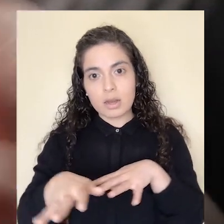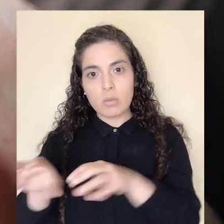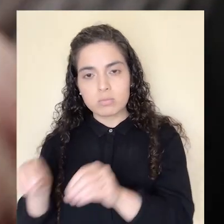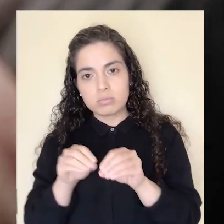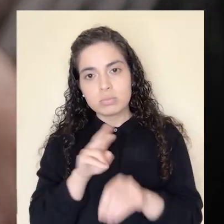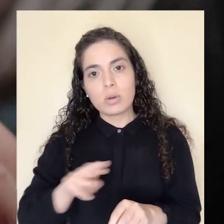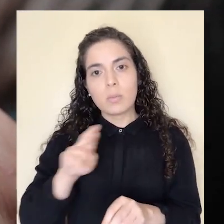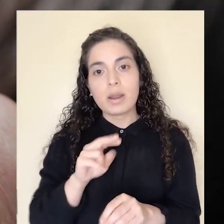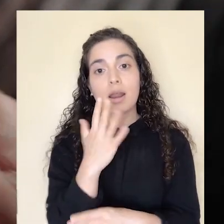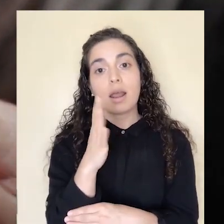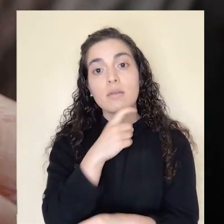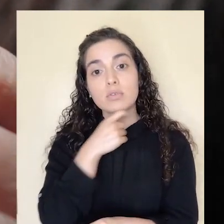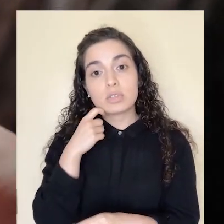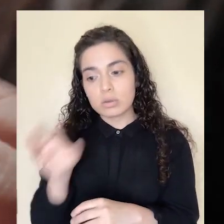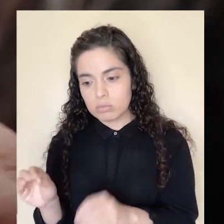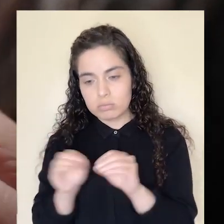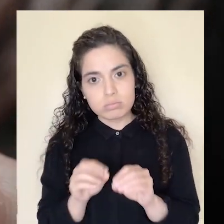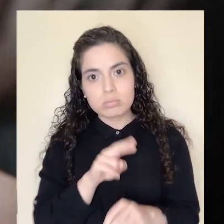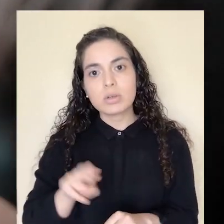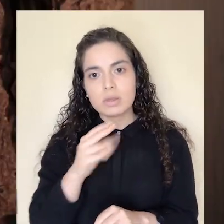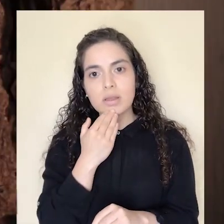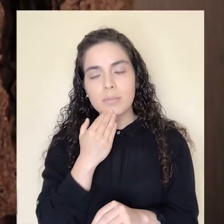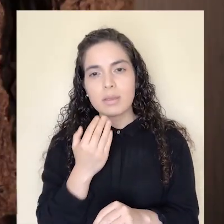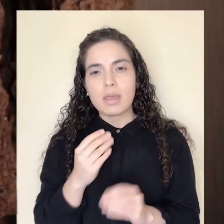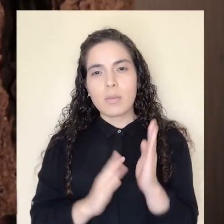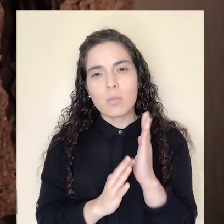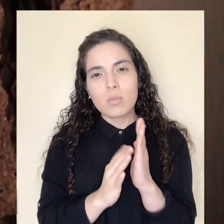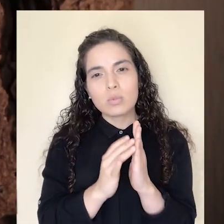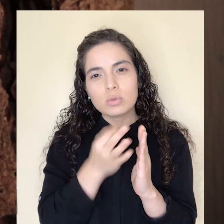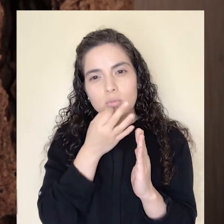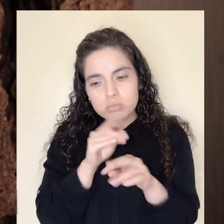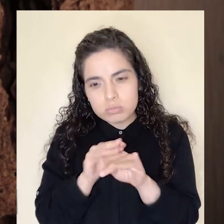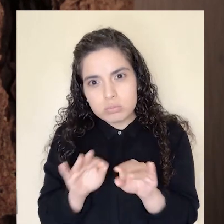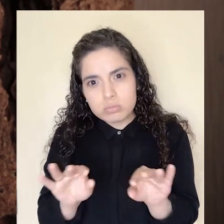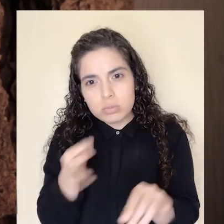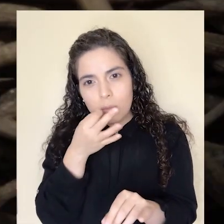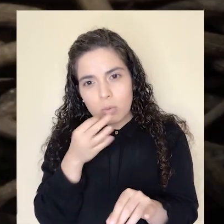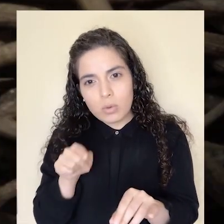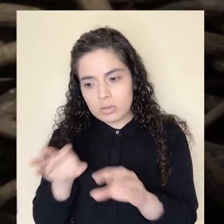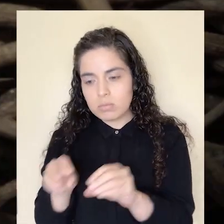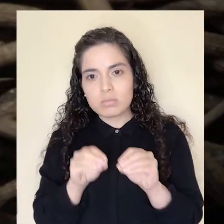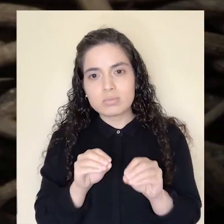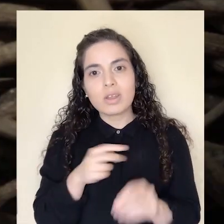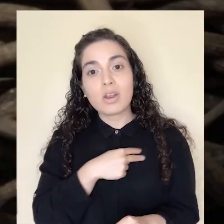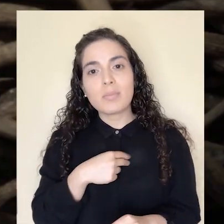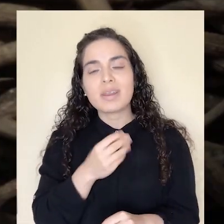Árboles que ya están secos, se reutilizan, barbas de musgo, que le llaman, por ejemplo acá le llaman barbas de